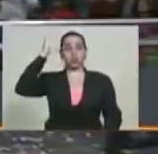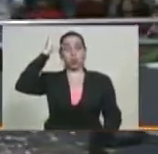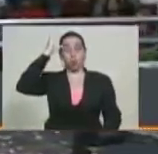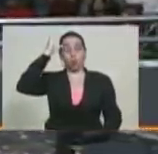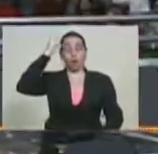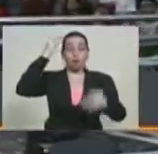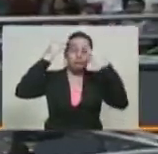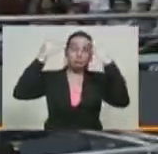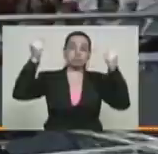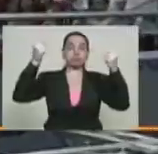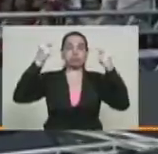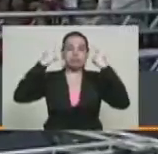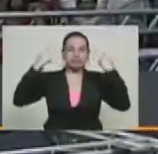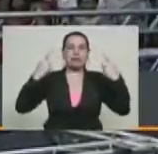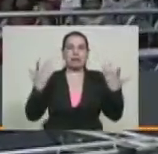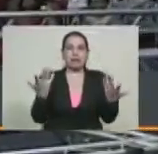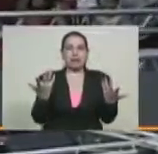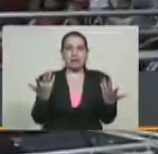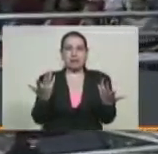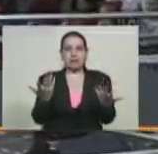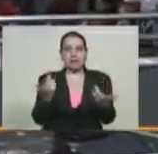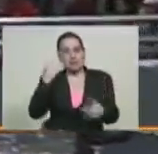Cada día que pasa están más seguros